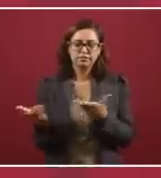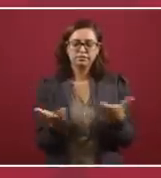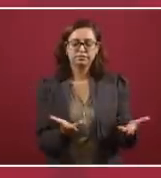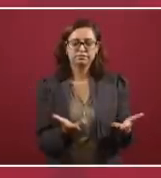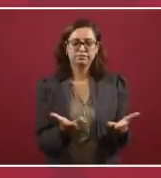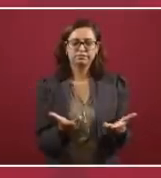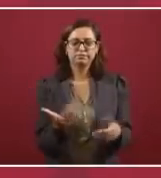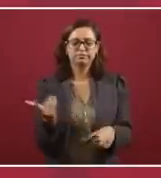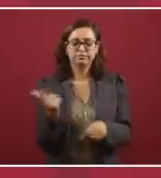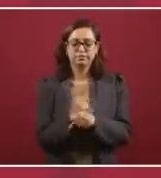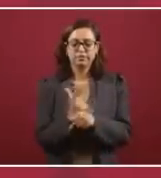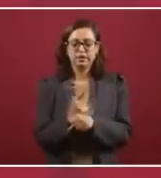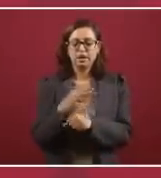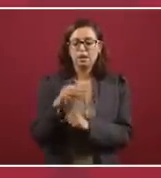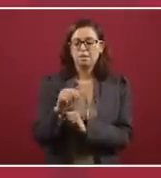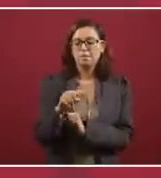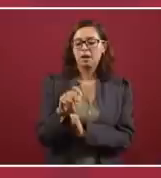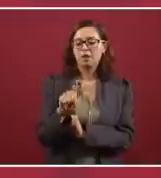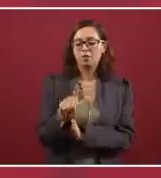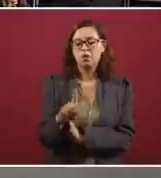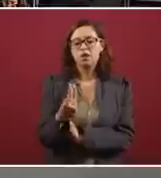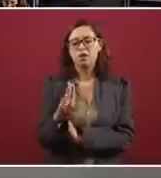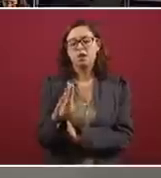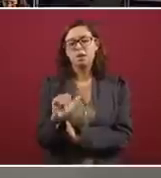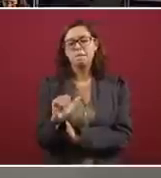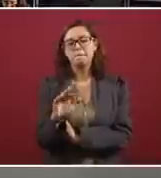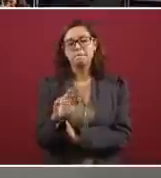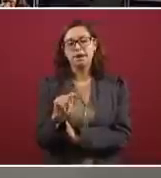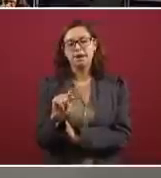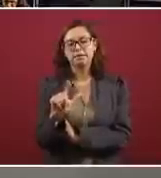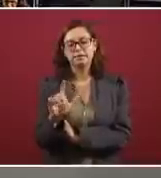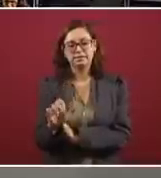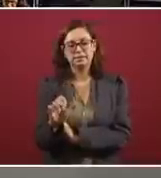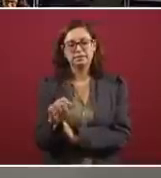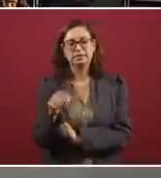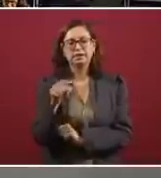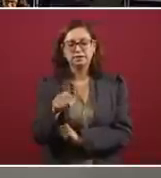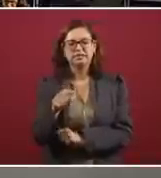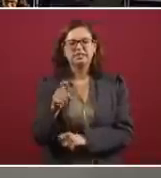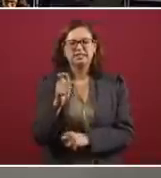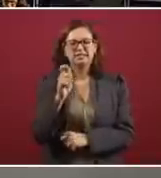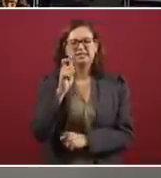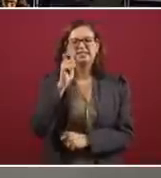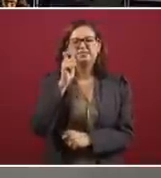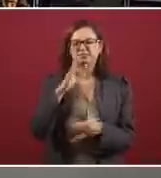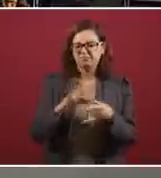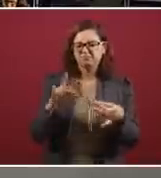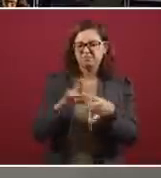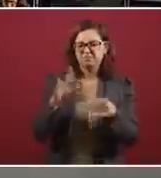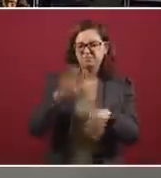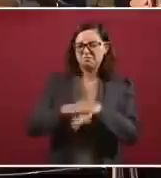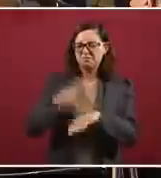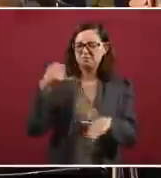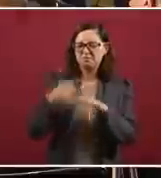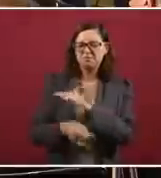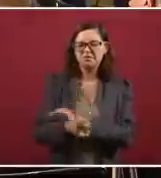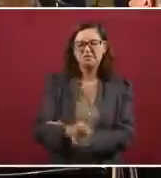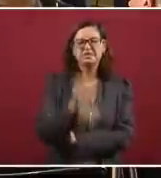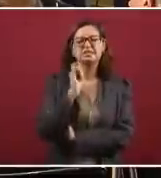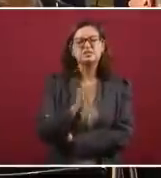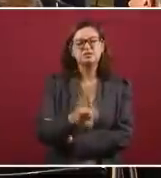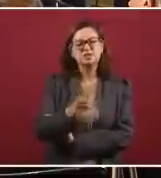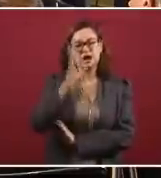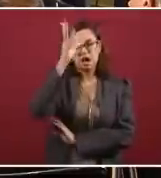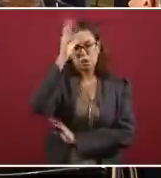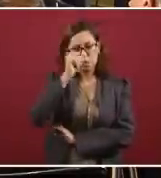al licenciado Manuel Bartlett, que nos explique en qué consiste el acuerdo, y de